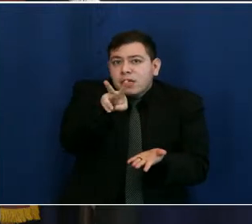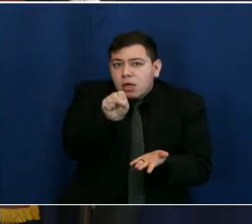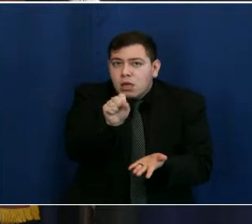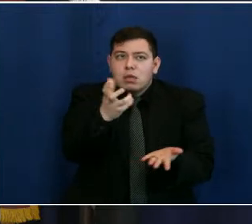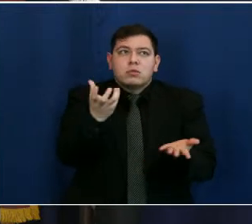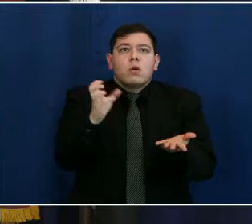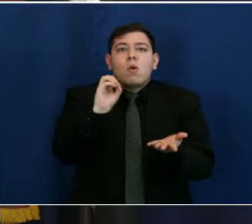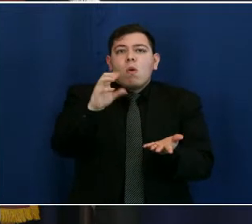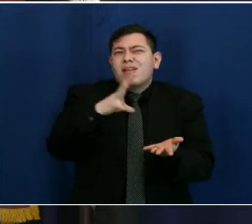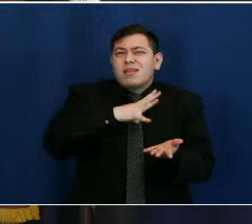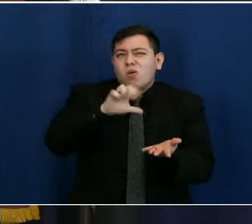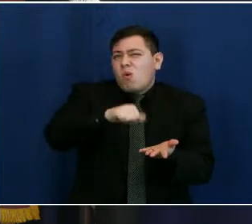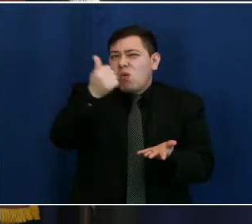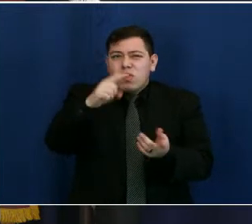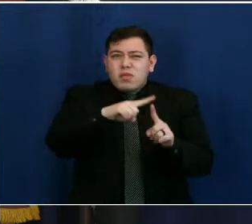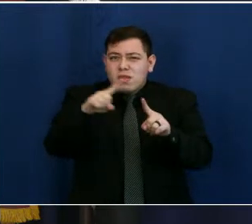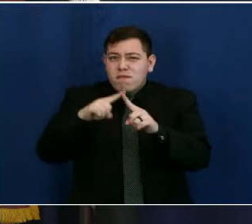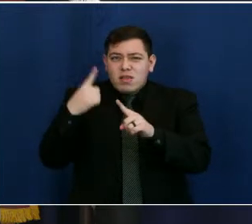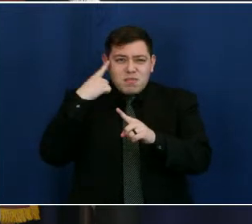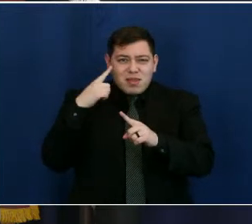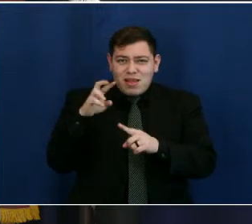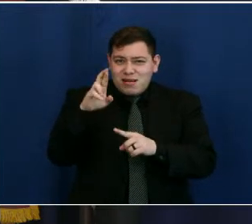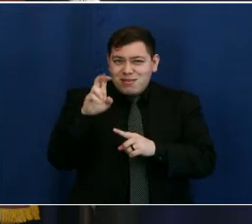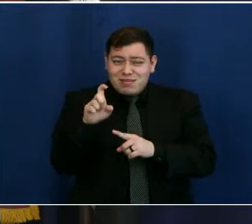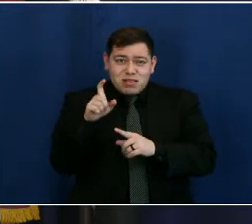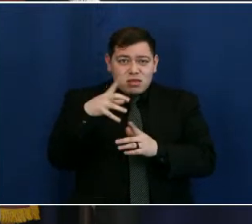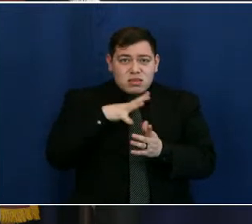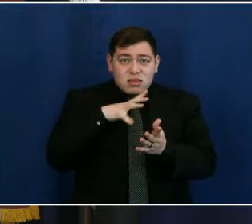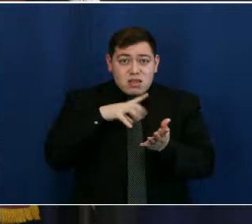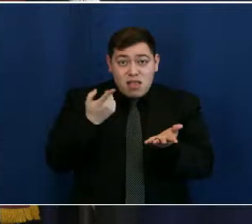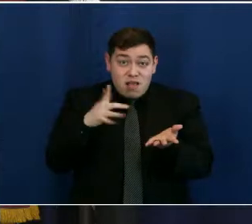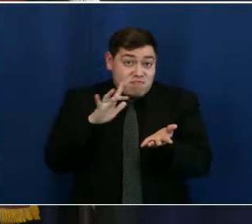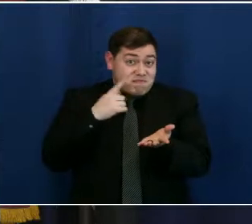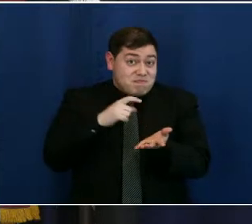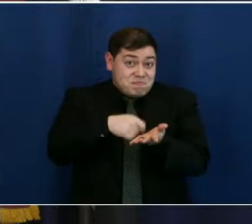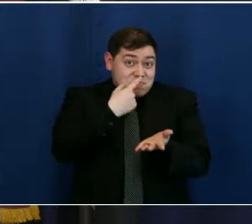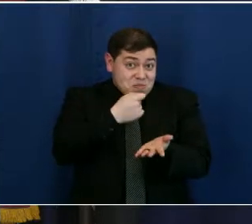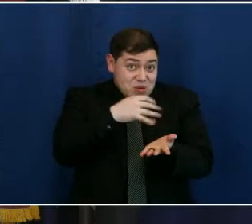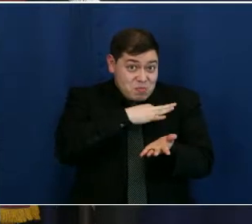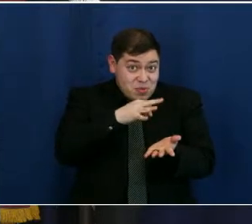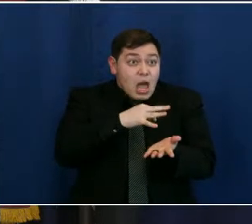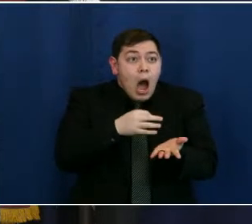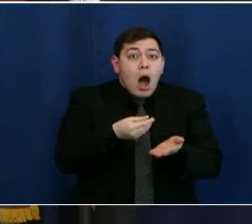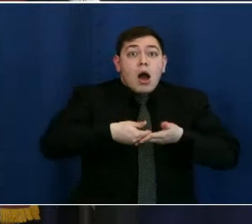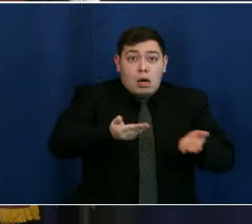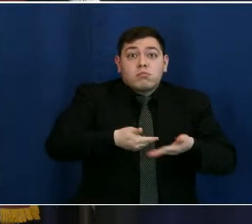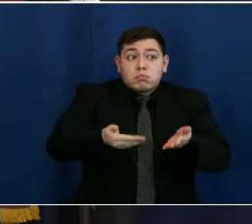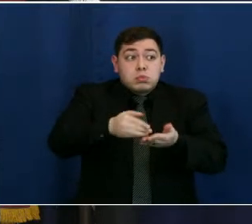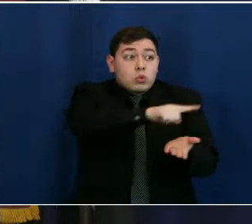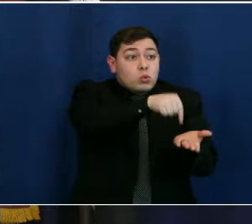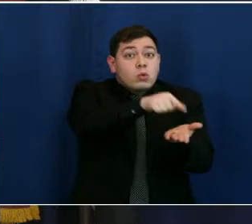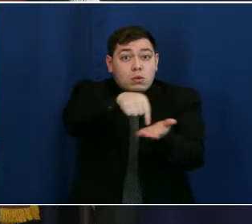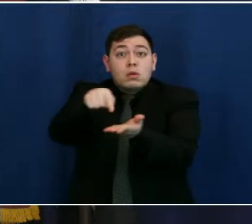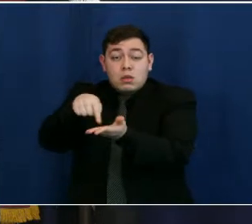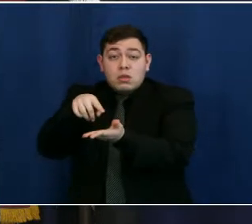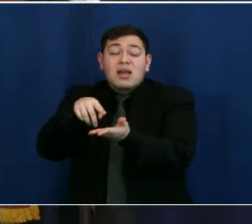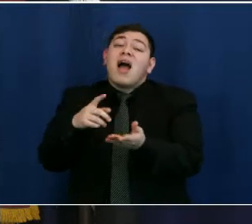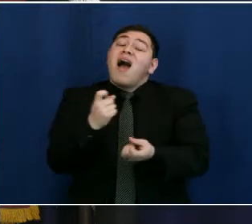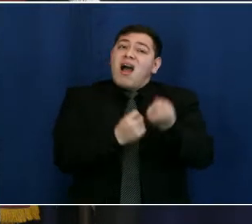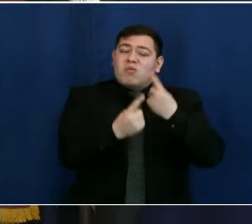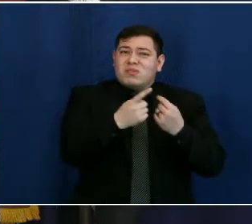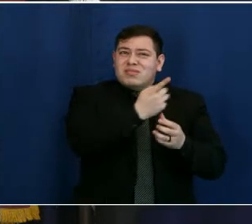otras farmacias que también los están dando. La segunda pregunta es sobre las citas y por qué hay tan pocas citas.